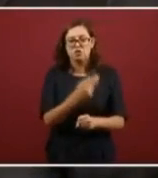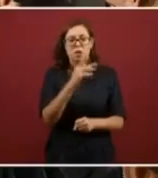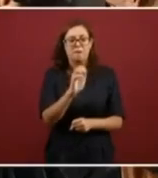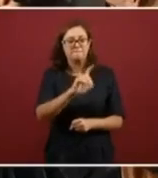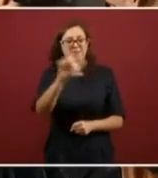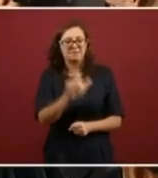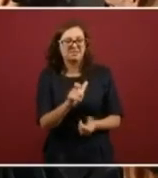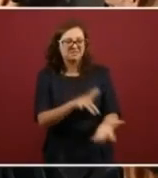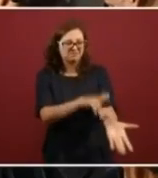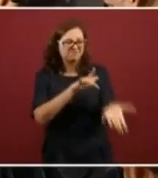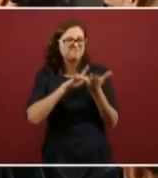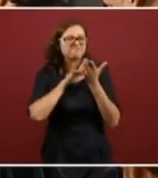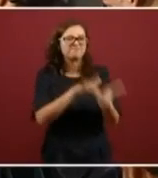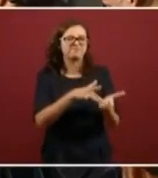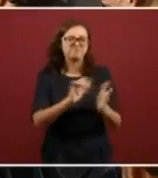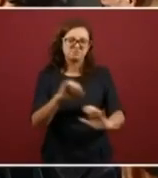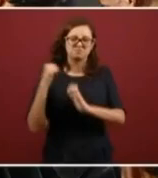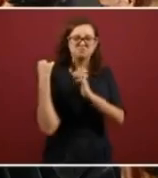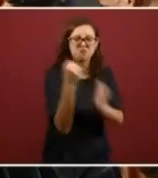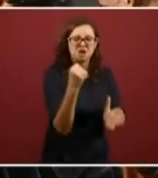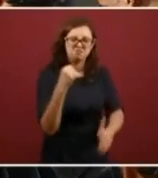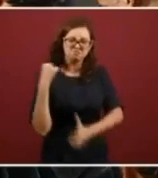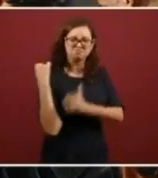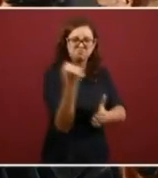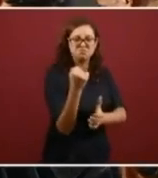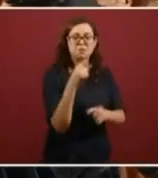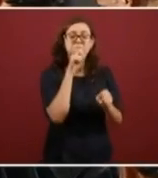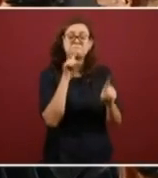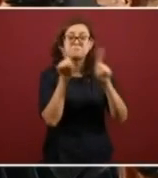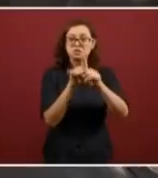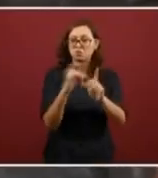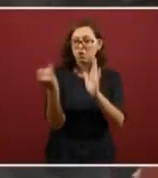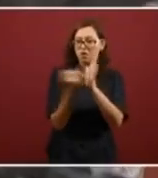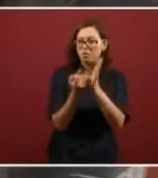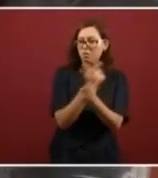carga fiscal para que